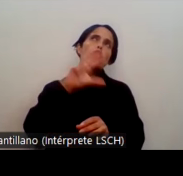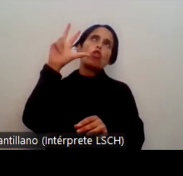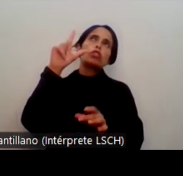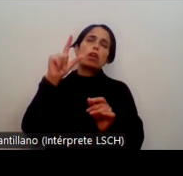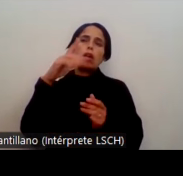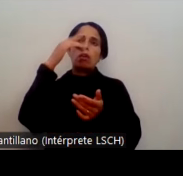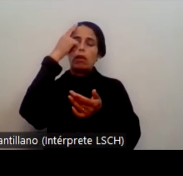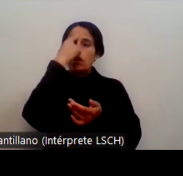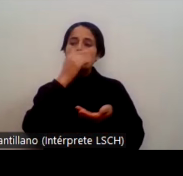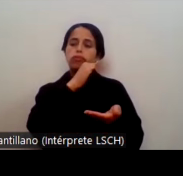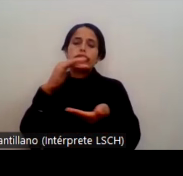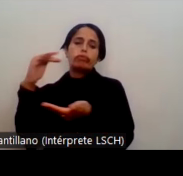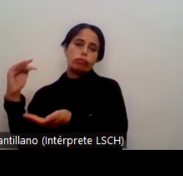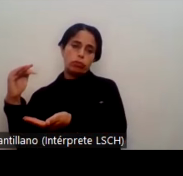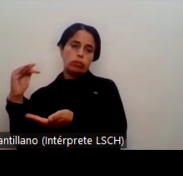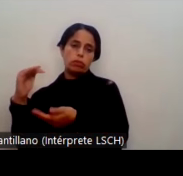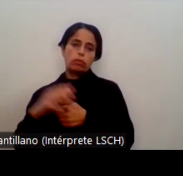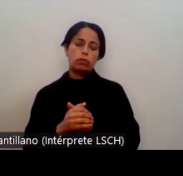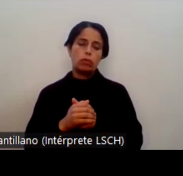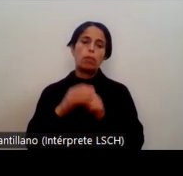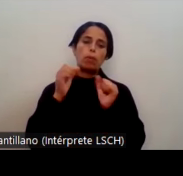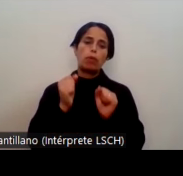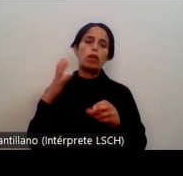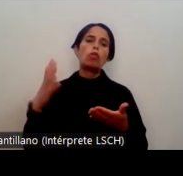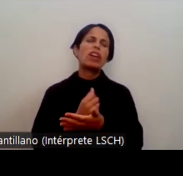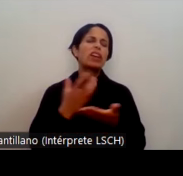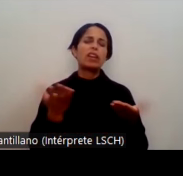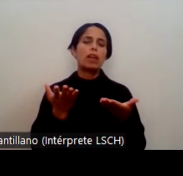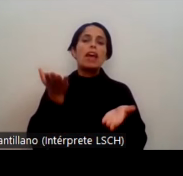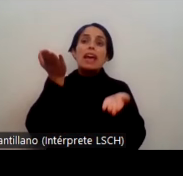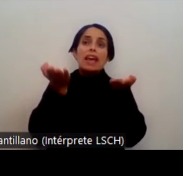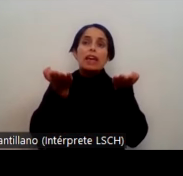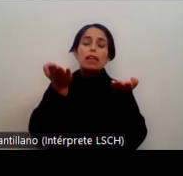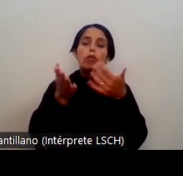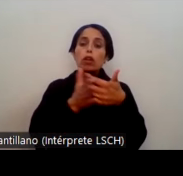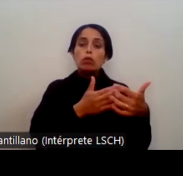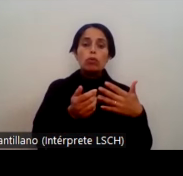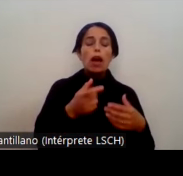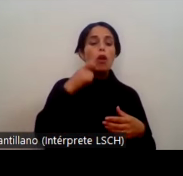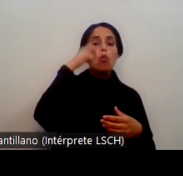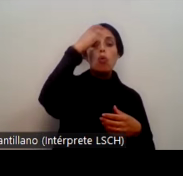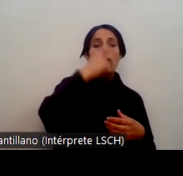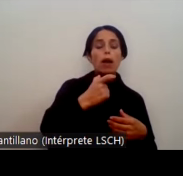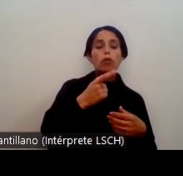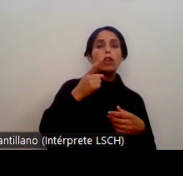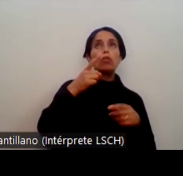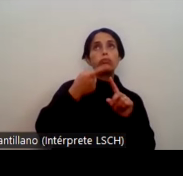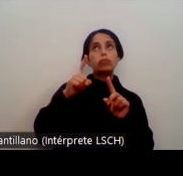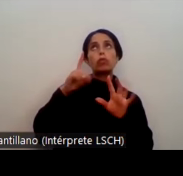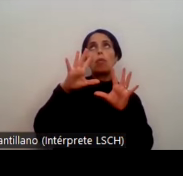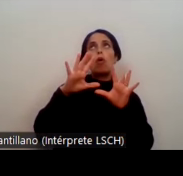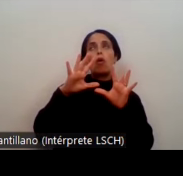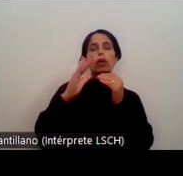para establecer el equilibrio entre lo natural, lo humano y lo sobrenatural, y